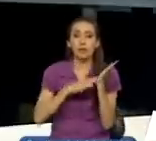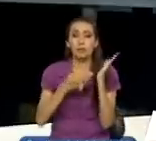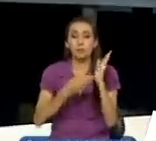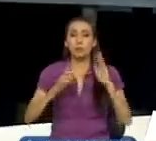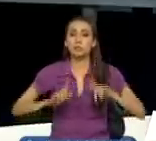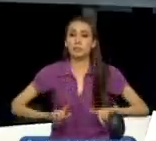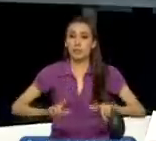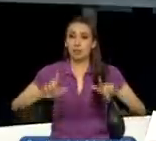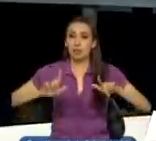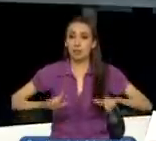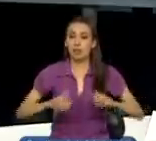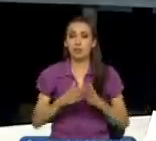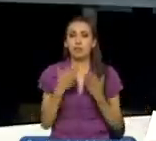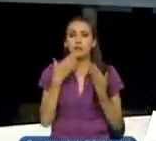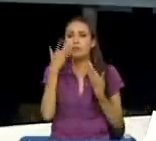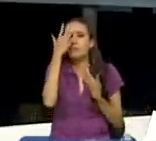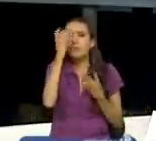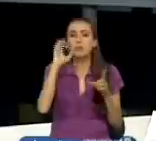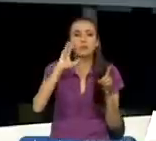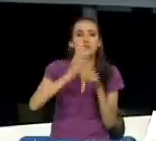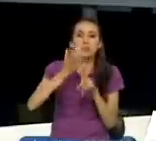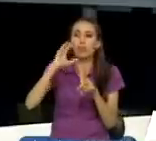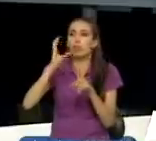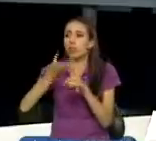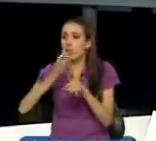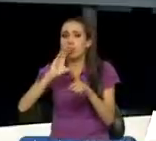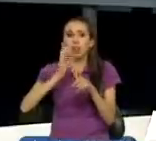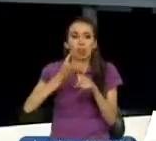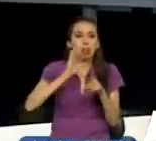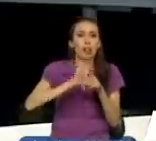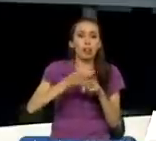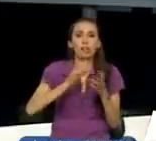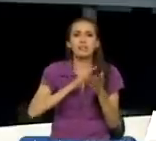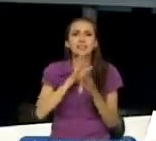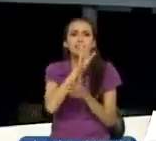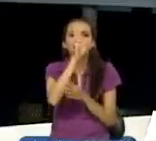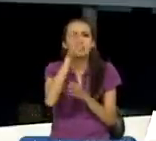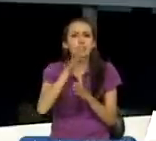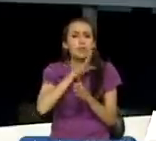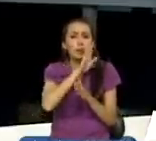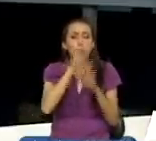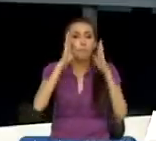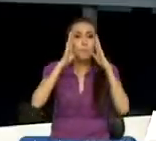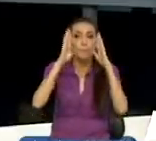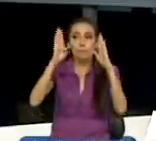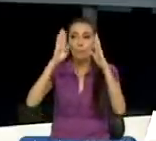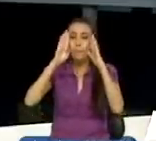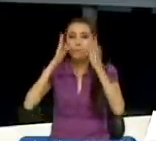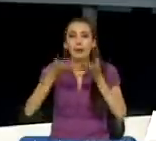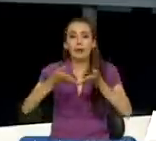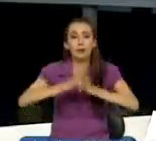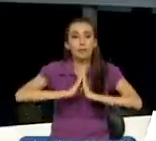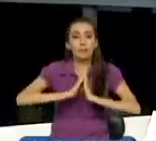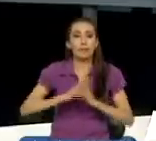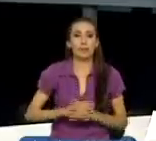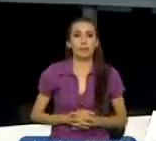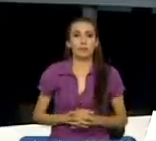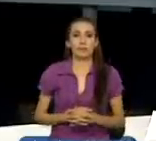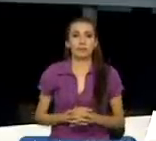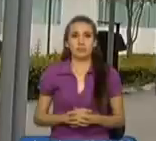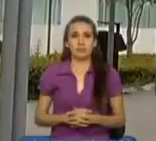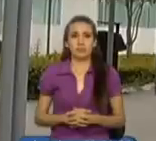mandatario esto frente a las quejas de los usuarios del sistema público mejorar la atención es lo que pide la